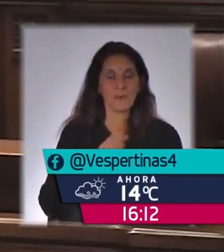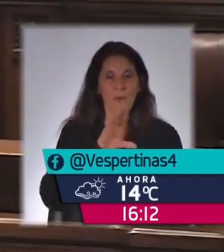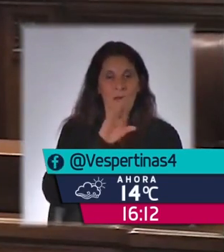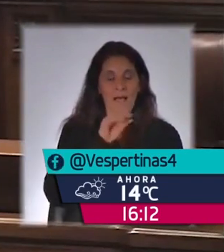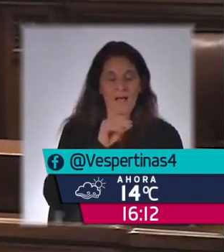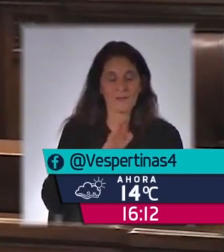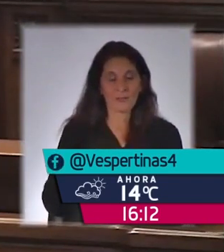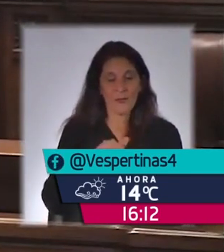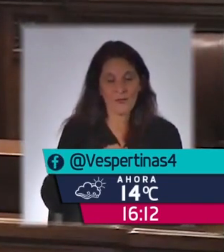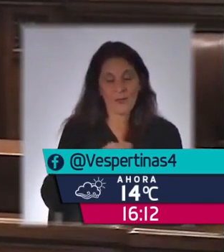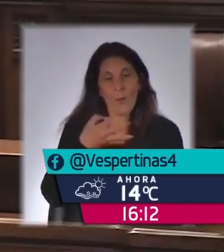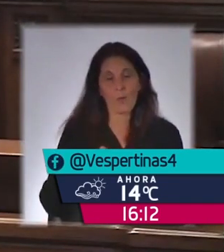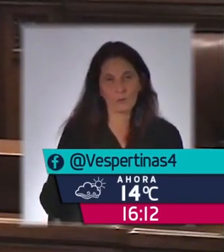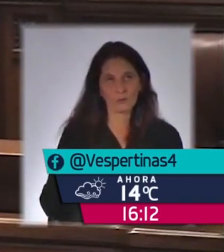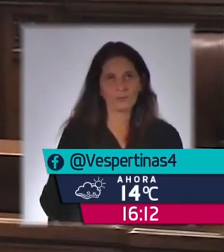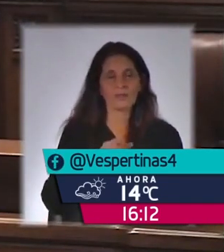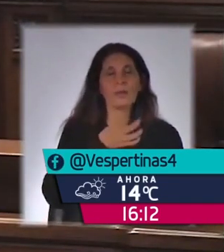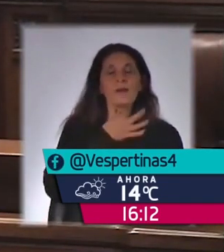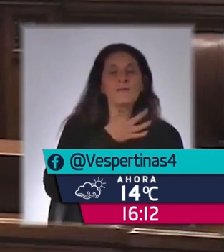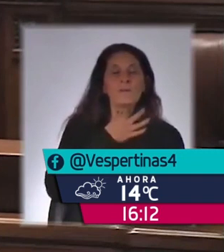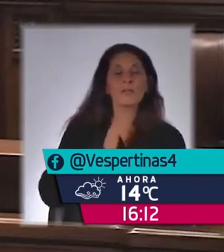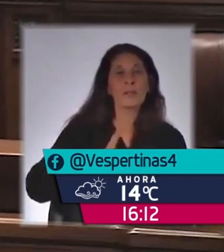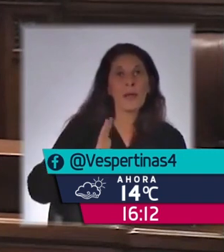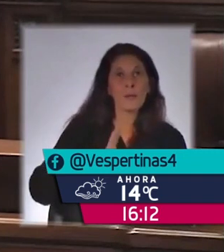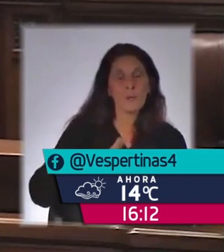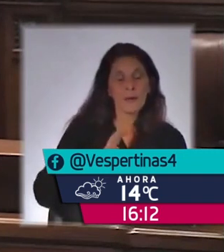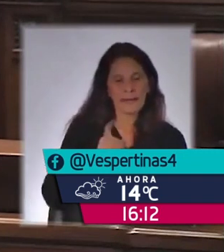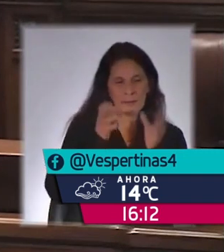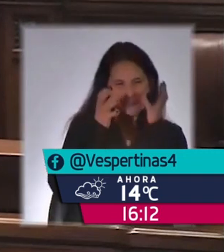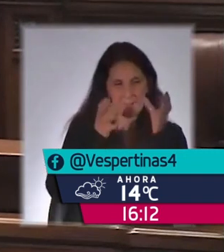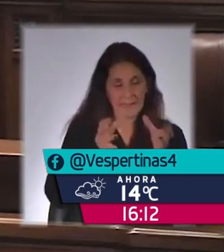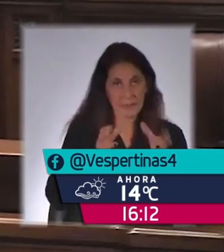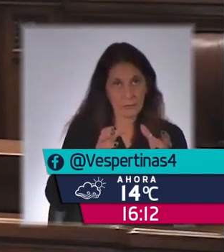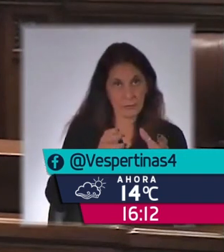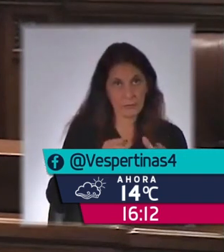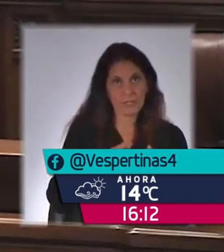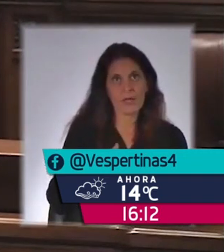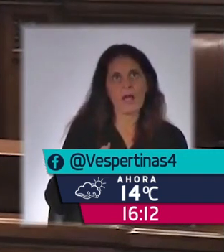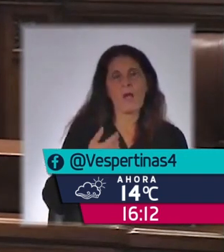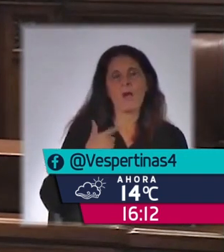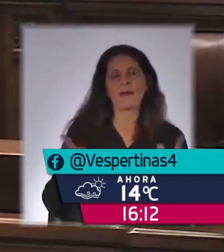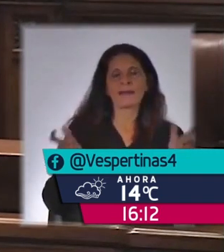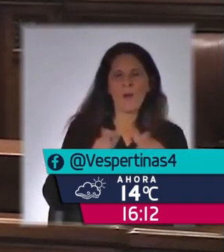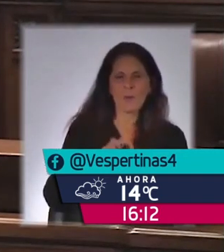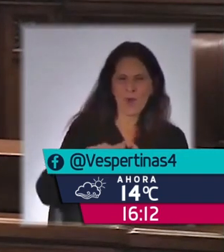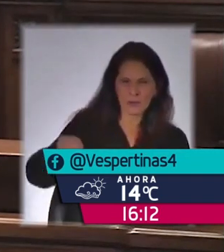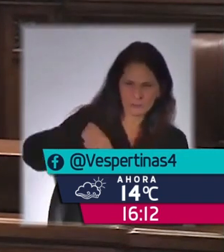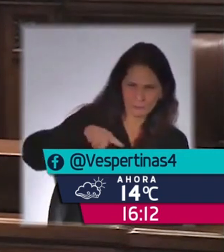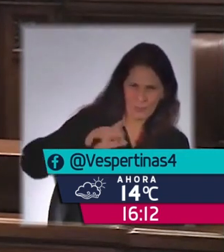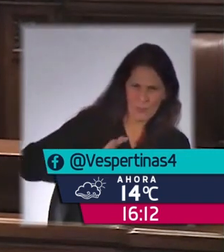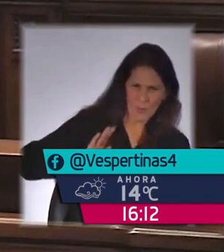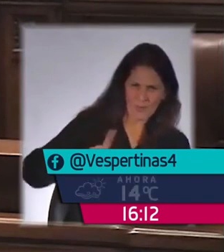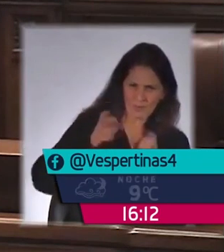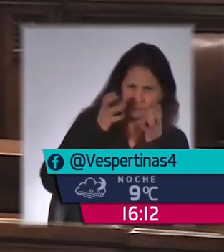estoy hablando de esto. La voz de las mujeres era peligrosa, así como nuestras reuniones,